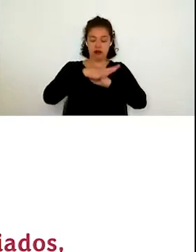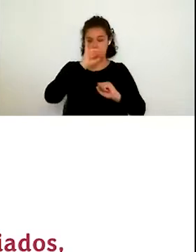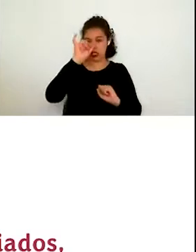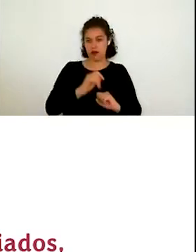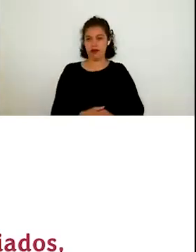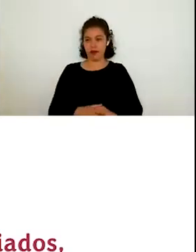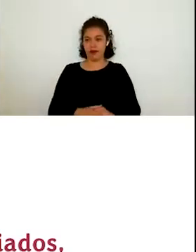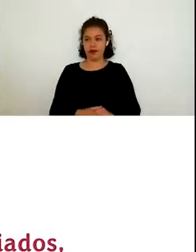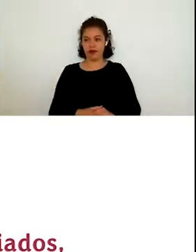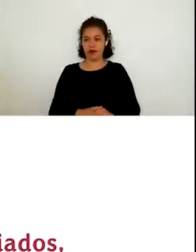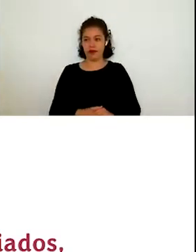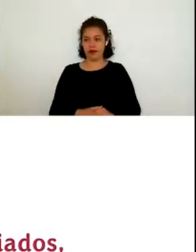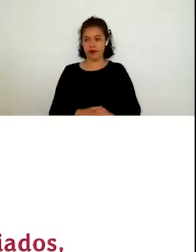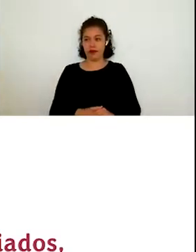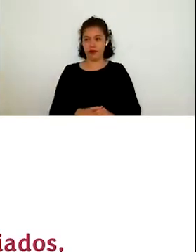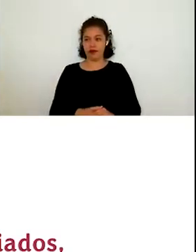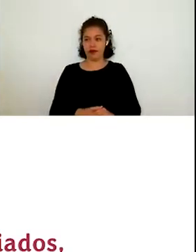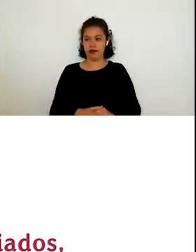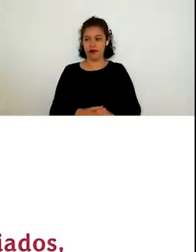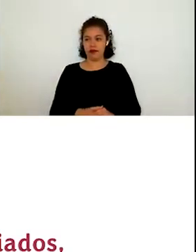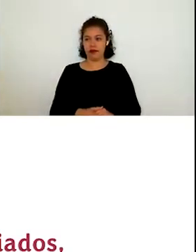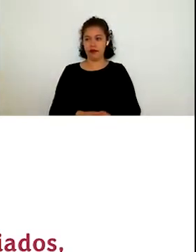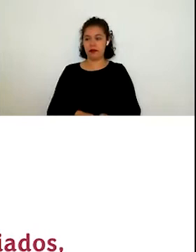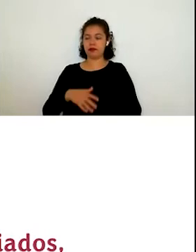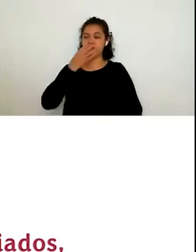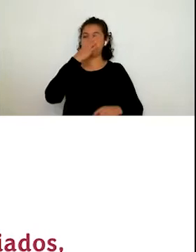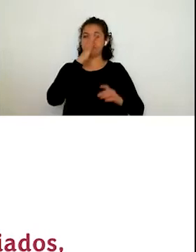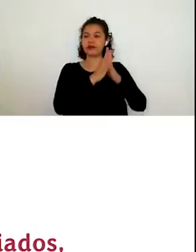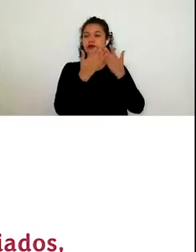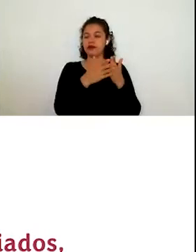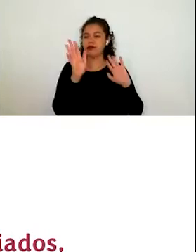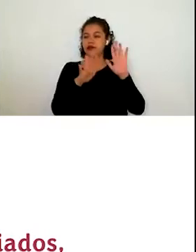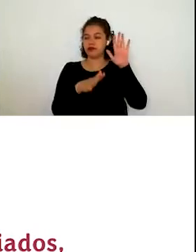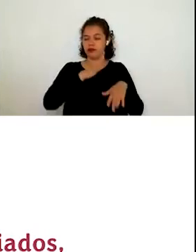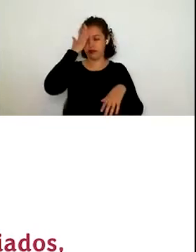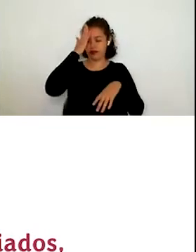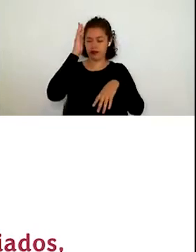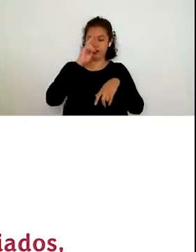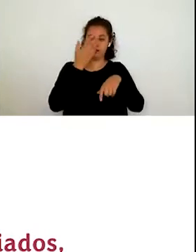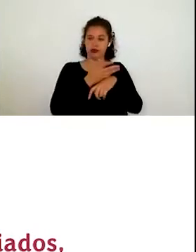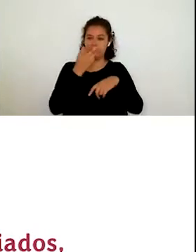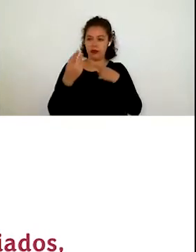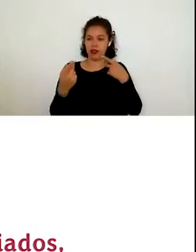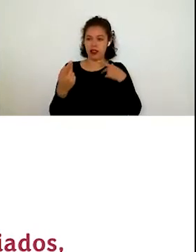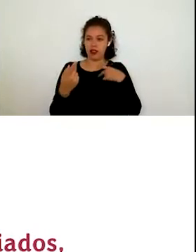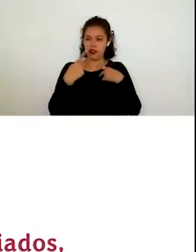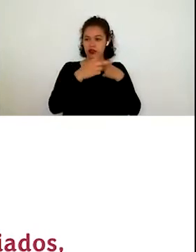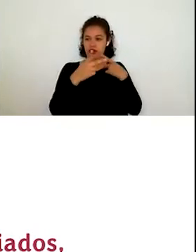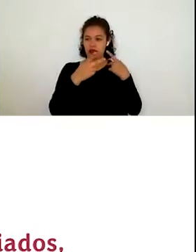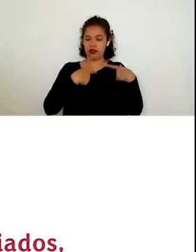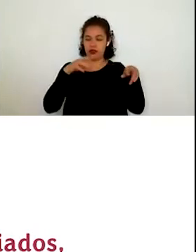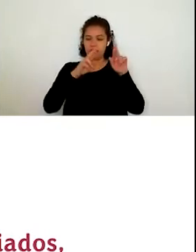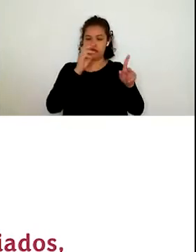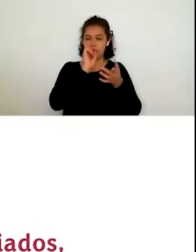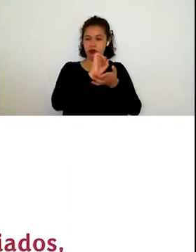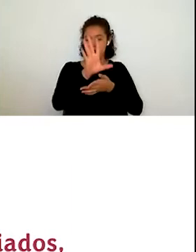y porque algunas ocasiones el patrón no manda a la secretaria a contestar en su nombre. Eso no es lo